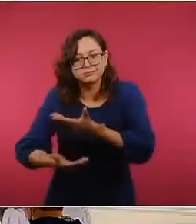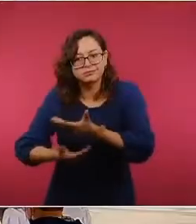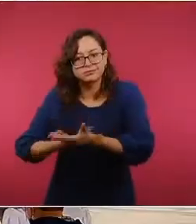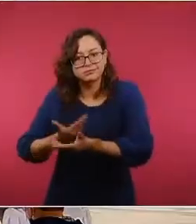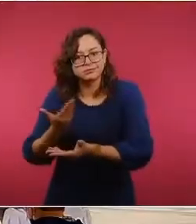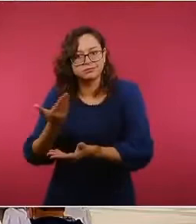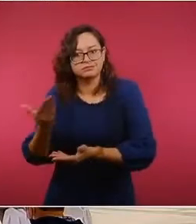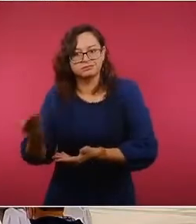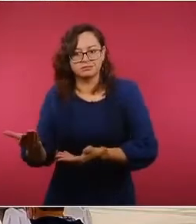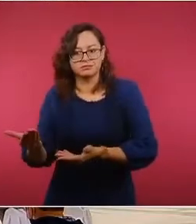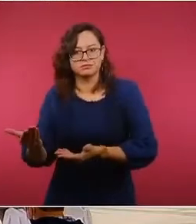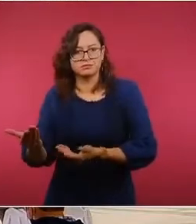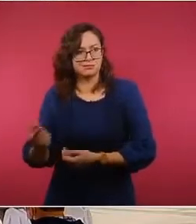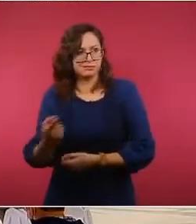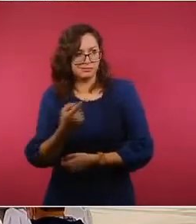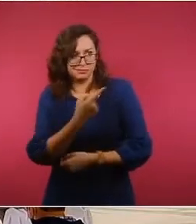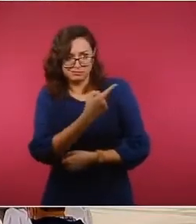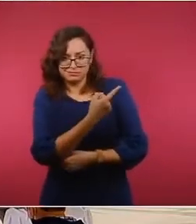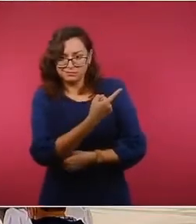No lo da